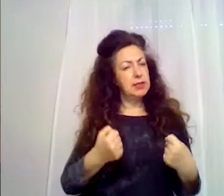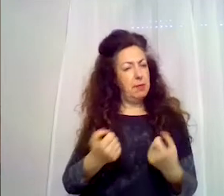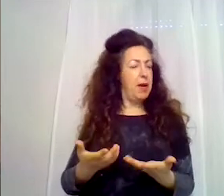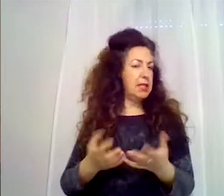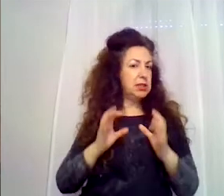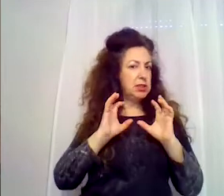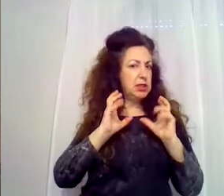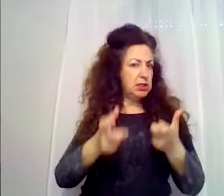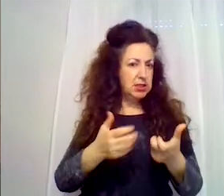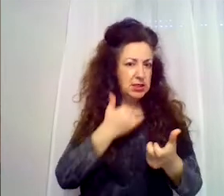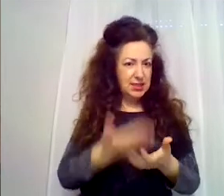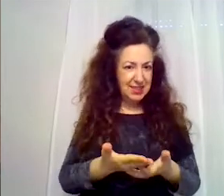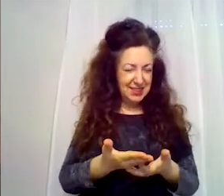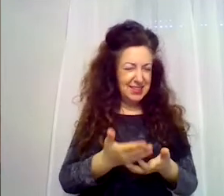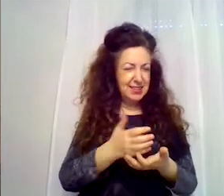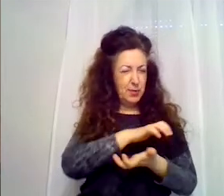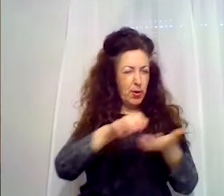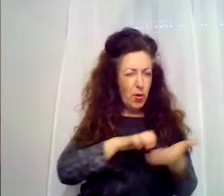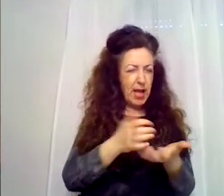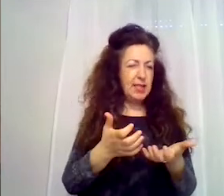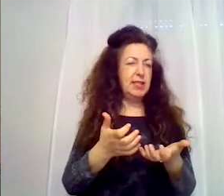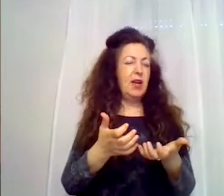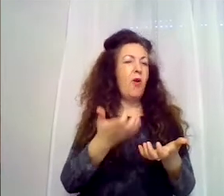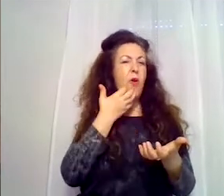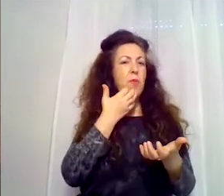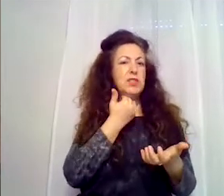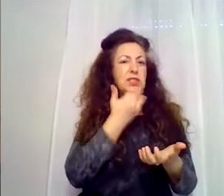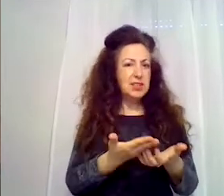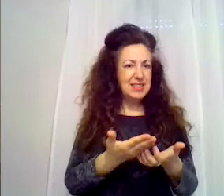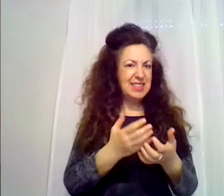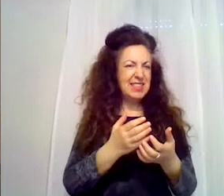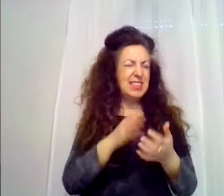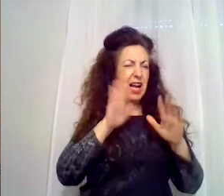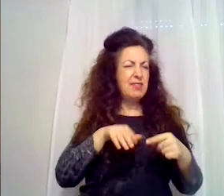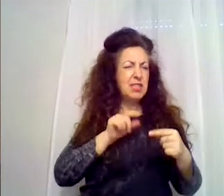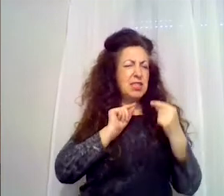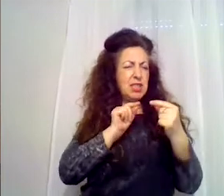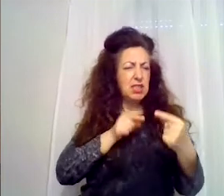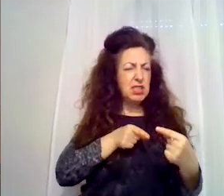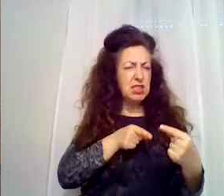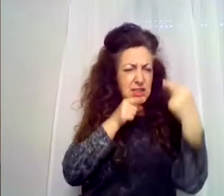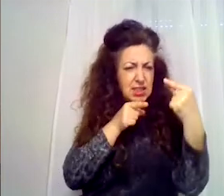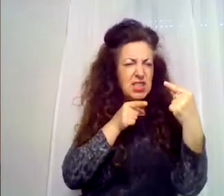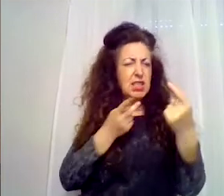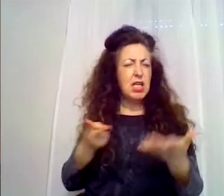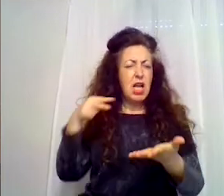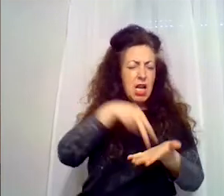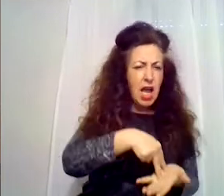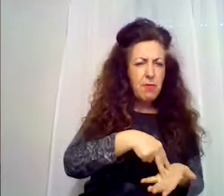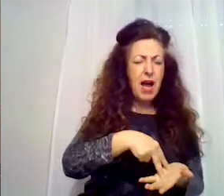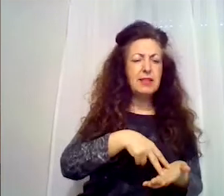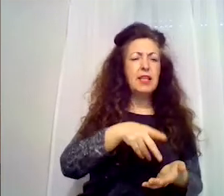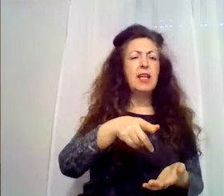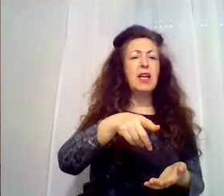en pagar un tanto, el otro y tal, no sé qué. El caso es que discuten. Discuten y ahí entra por primera vez quizá uno de